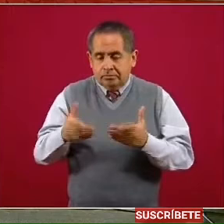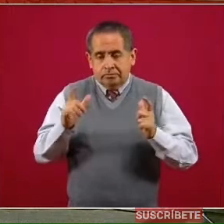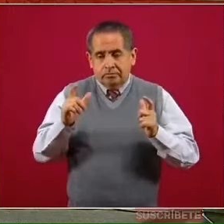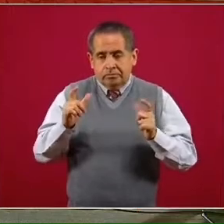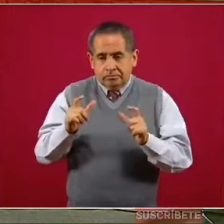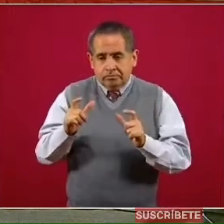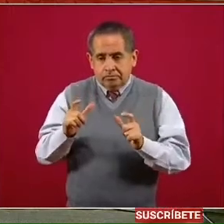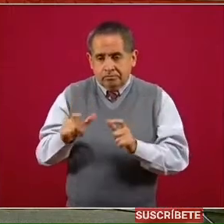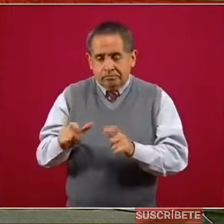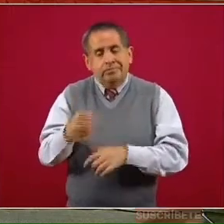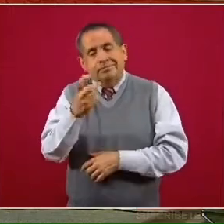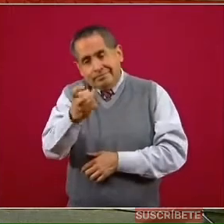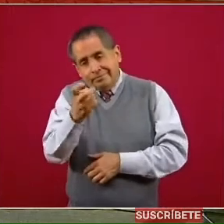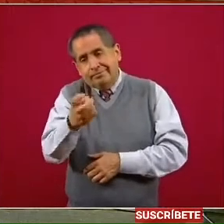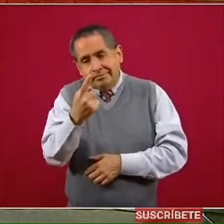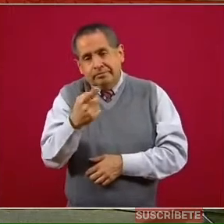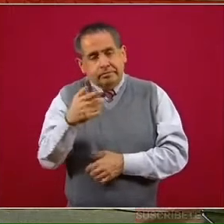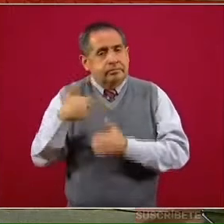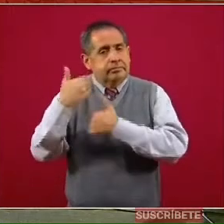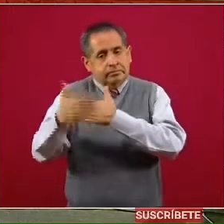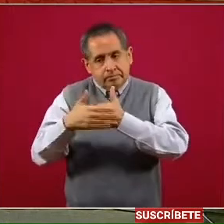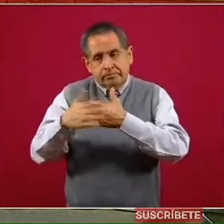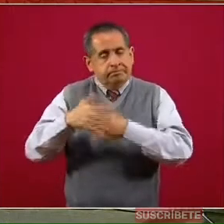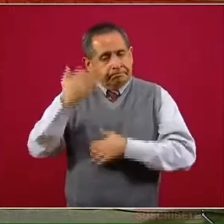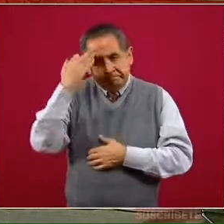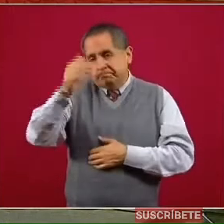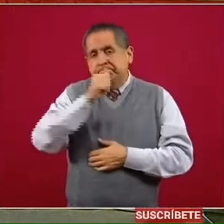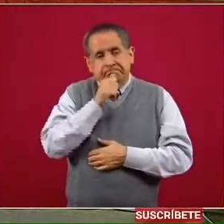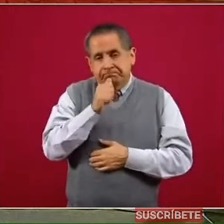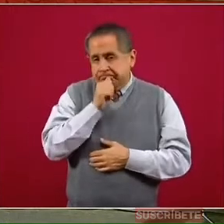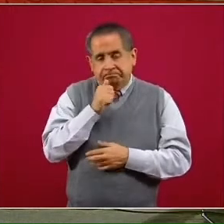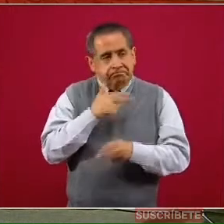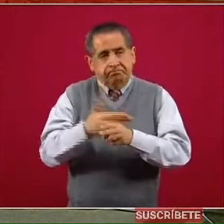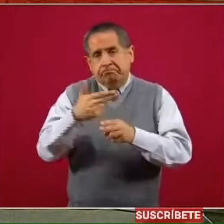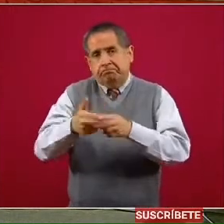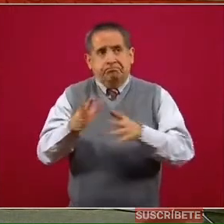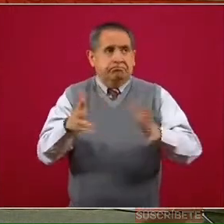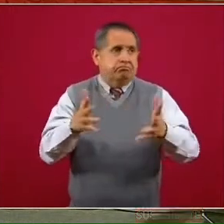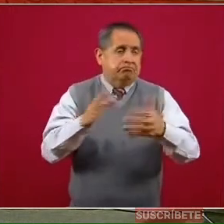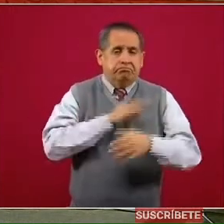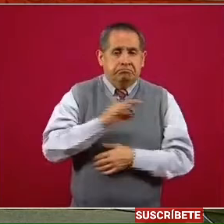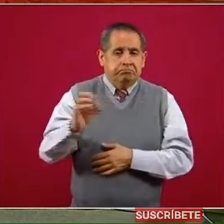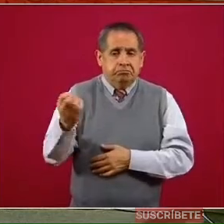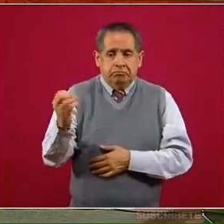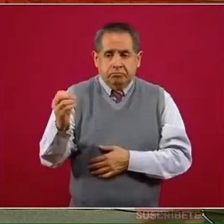y todavía nos falta un buen trecho, hasta octubre.